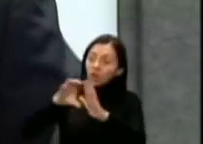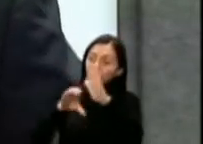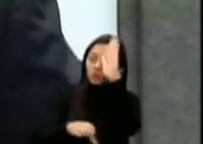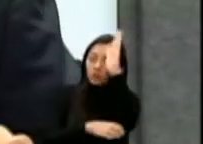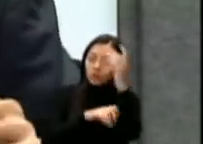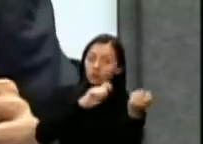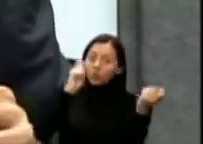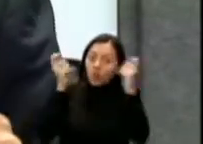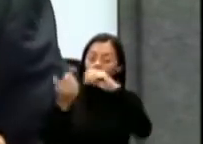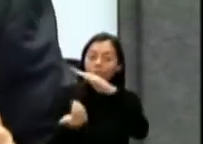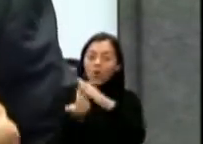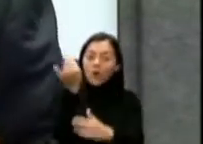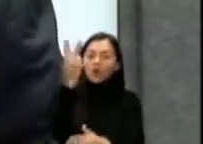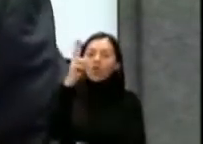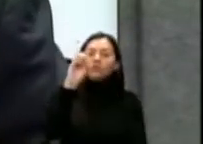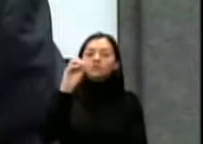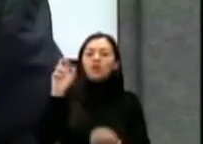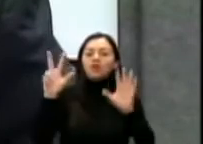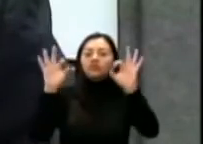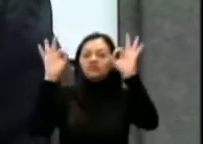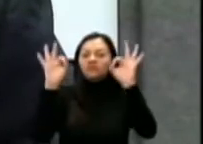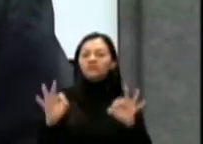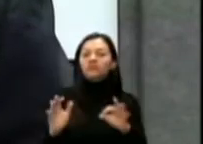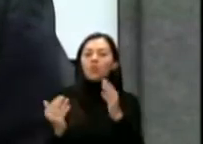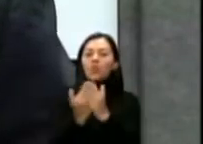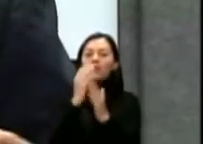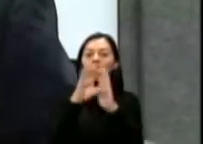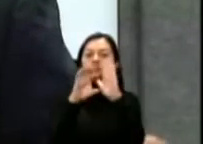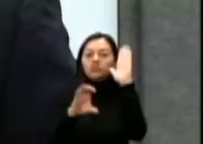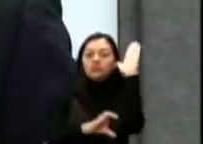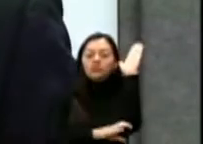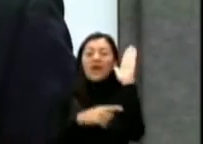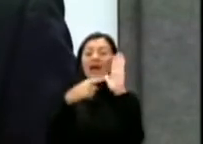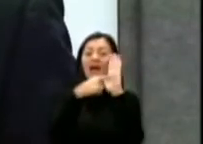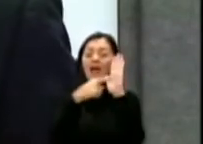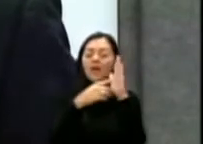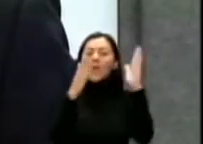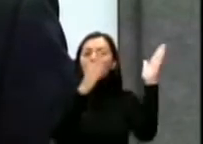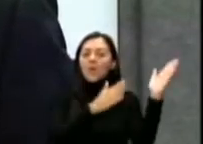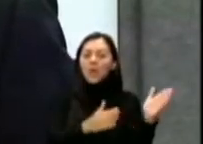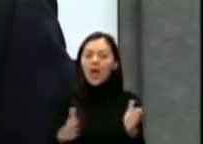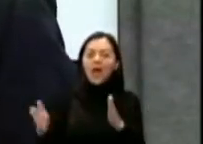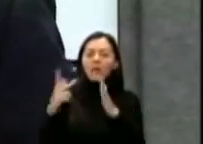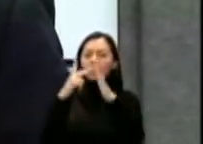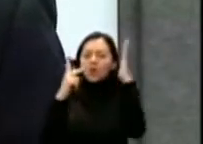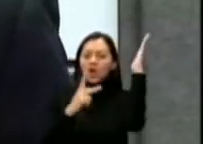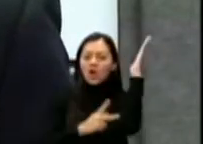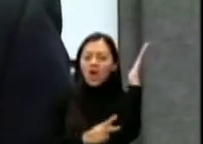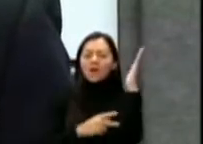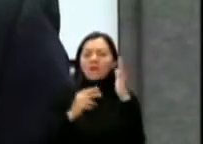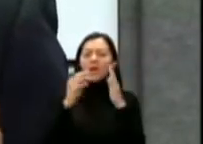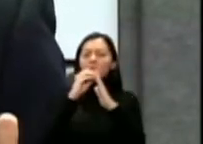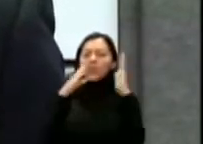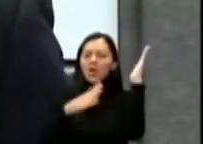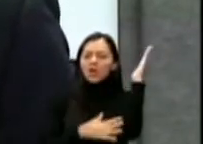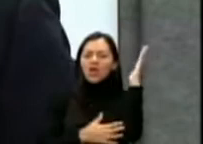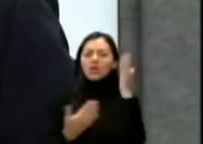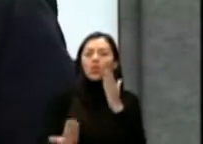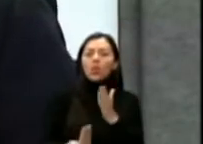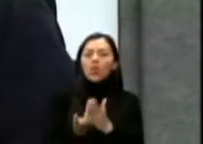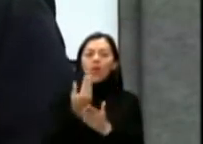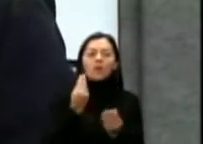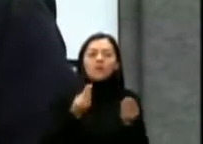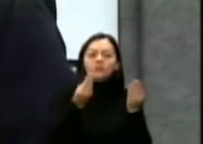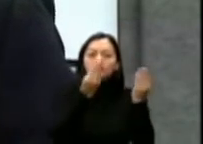donde ya hay aterrizados planes programas y proyectos para nuestros ciudadanos amazónicos para nuestros pueblos ancestrales